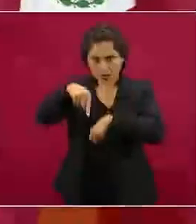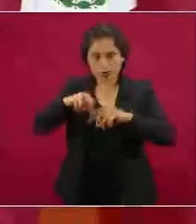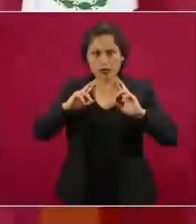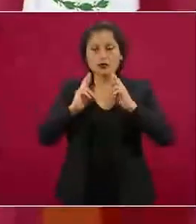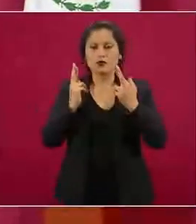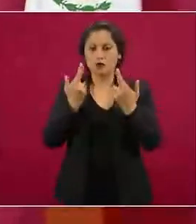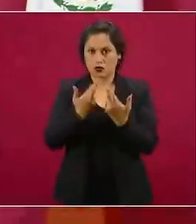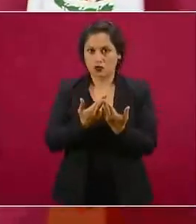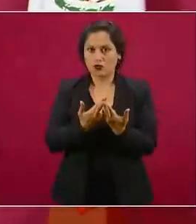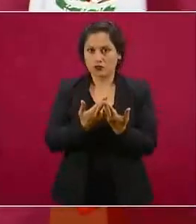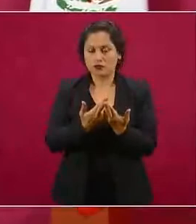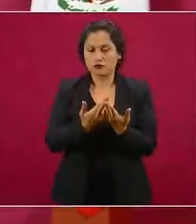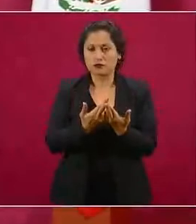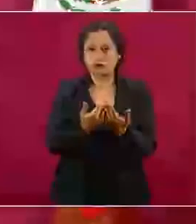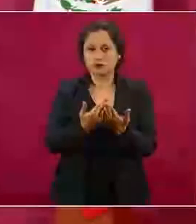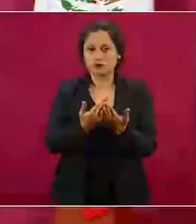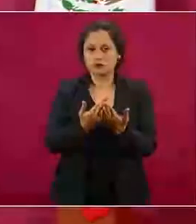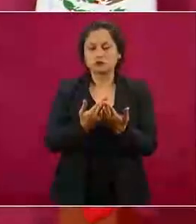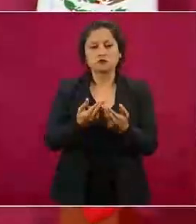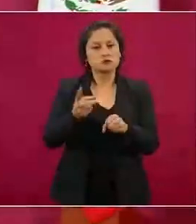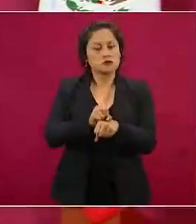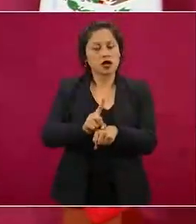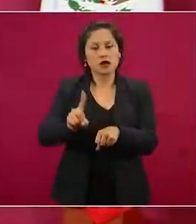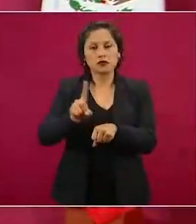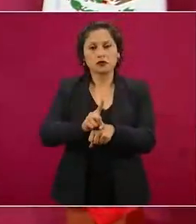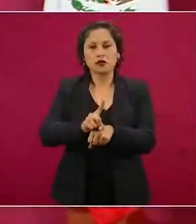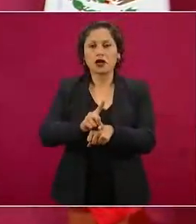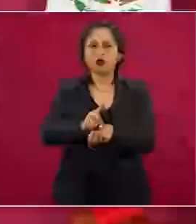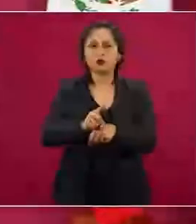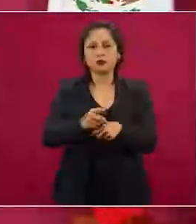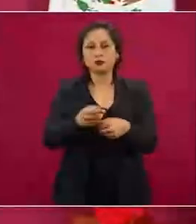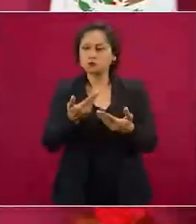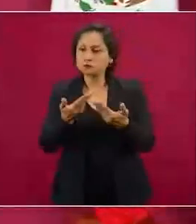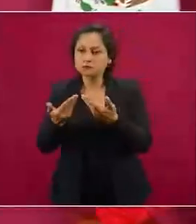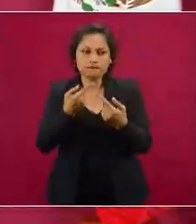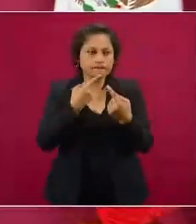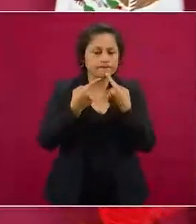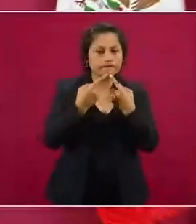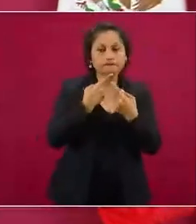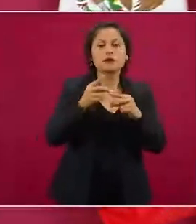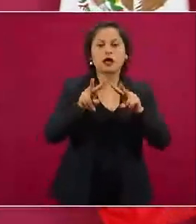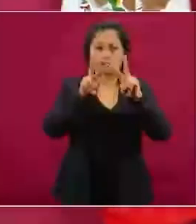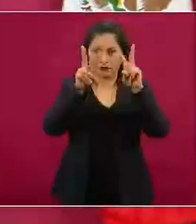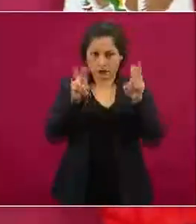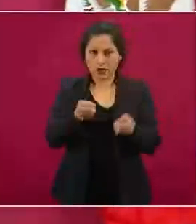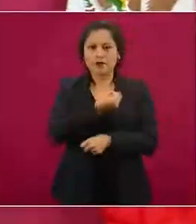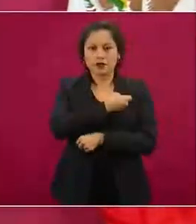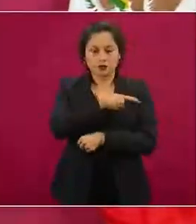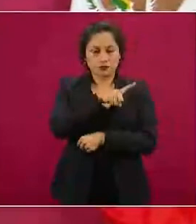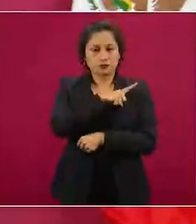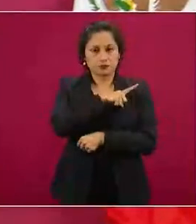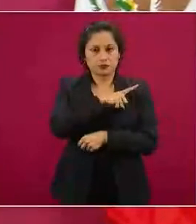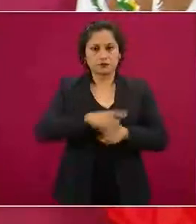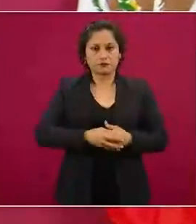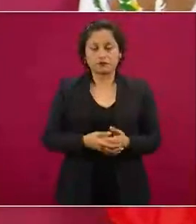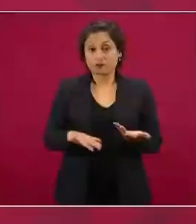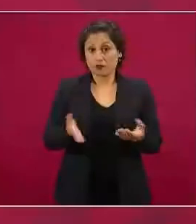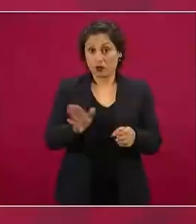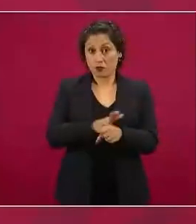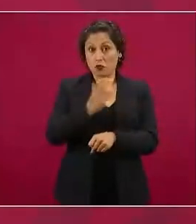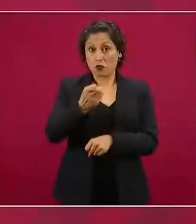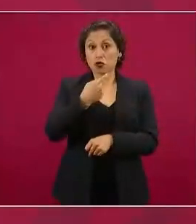estamos atendiendo el tema. Entonces, por eso sabemos que